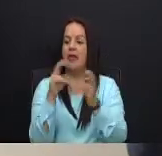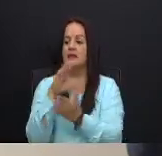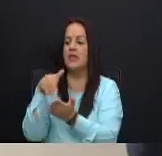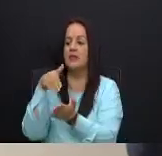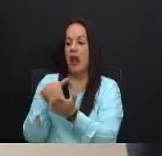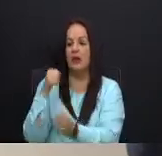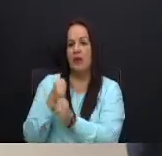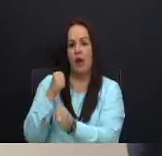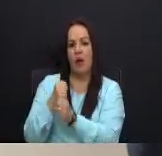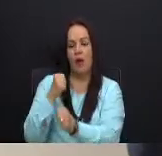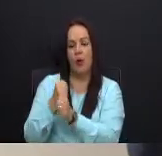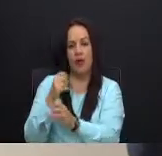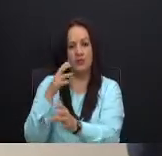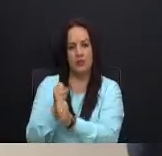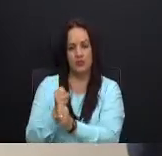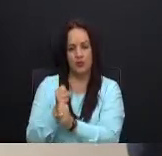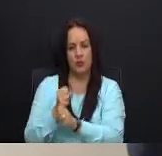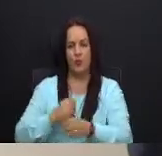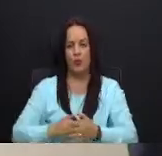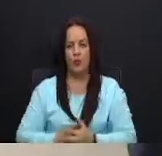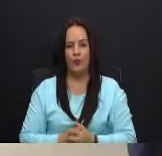se hizo.